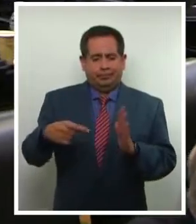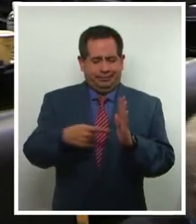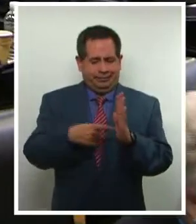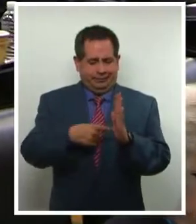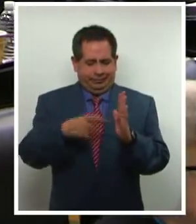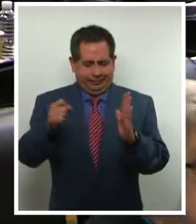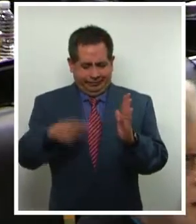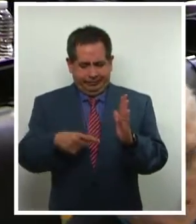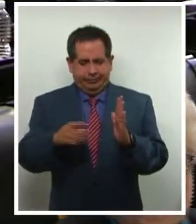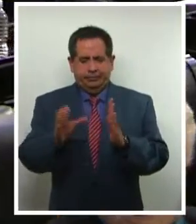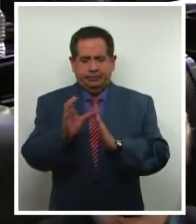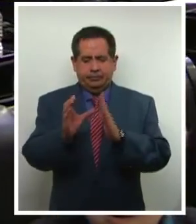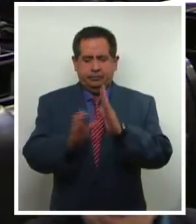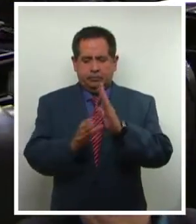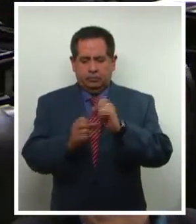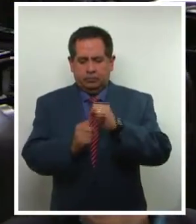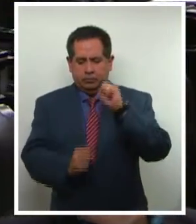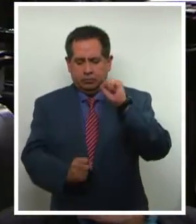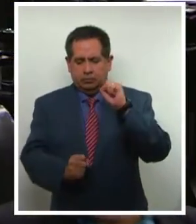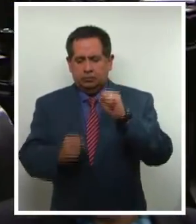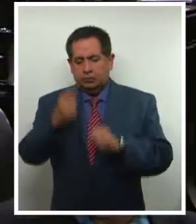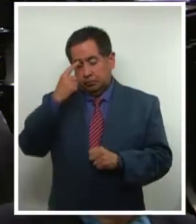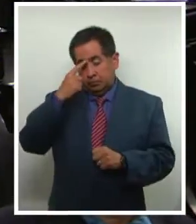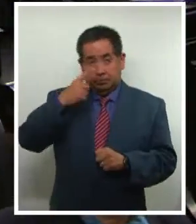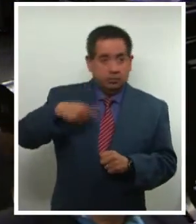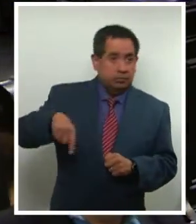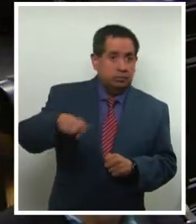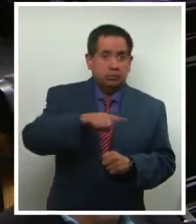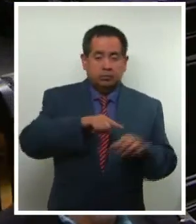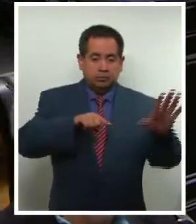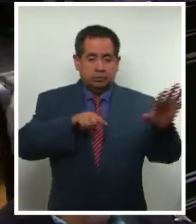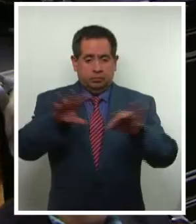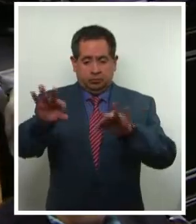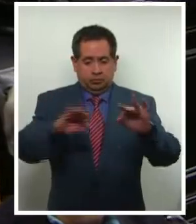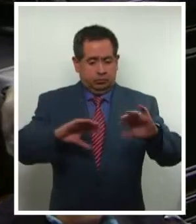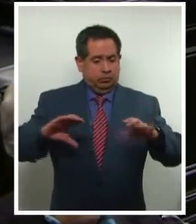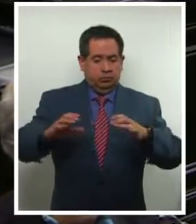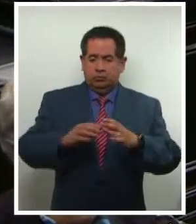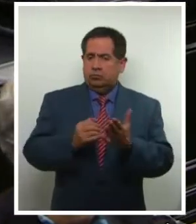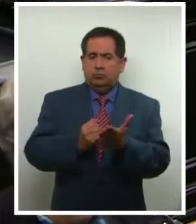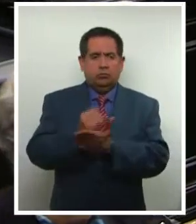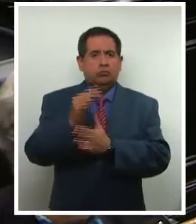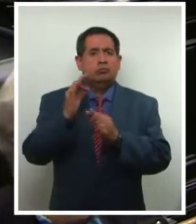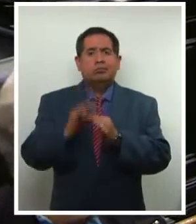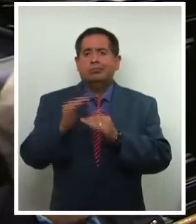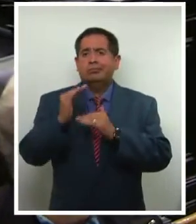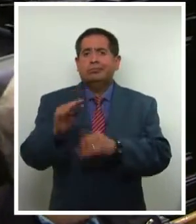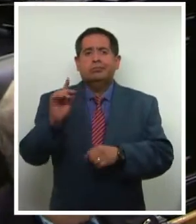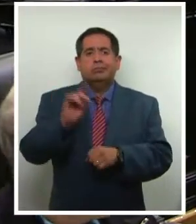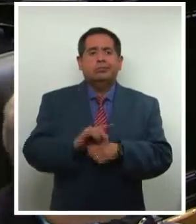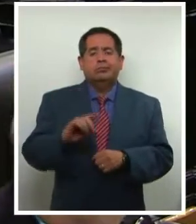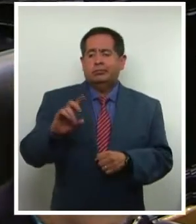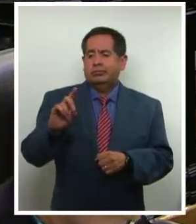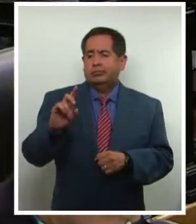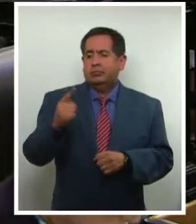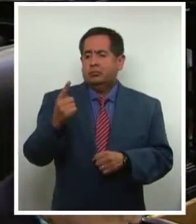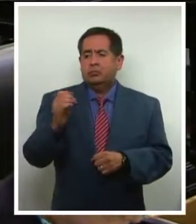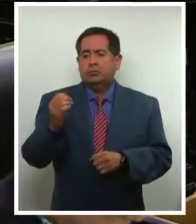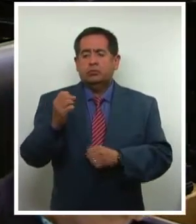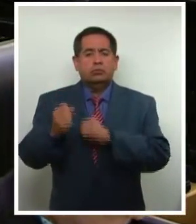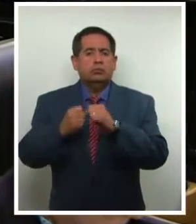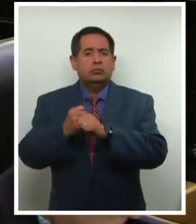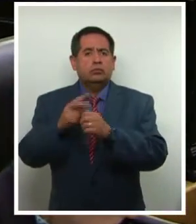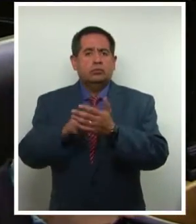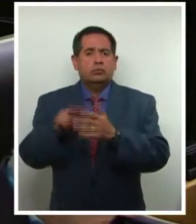Constitución, a fin de que el Consejo Judicial Ciudadano quede constituido a más tardar el 31 de octubre de